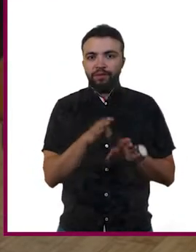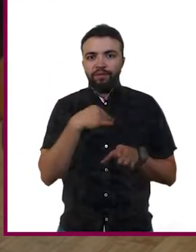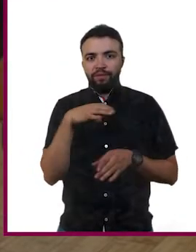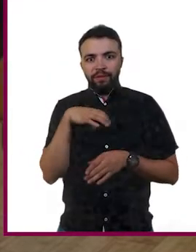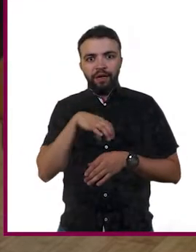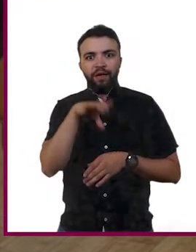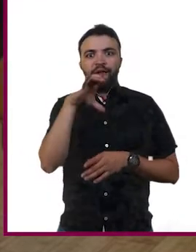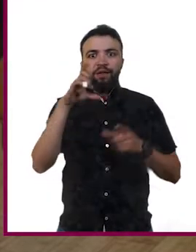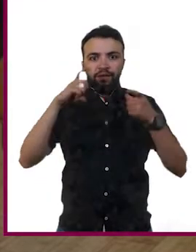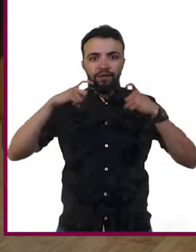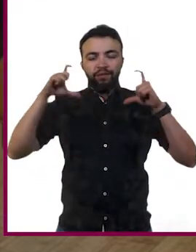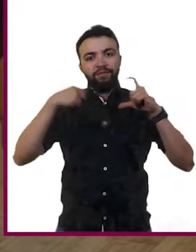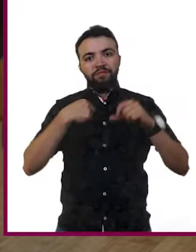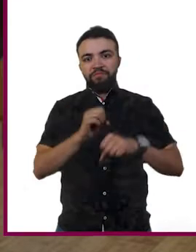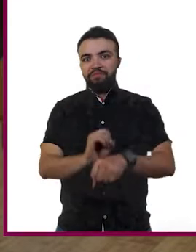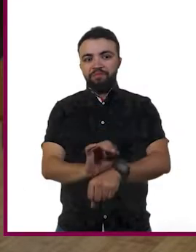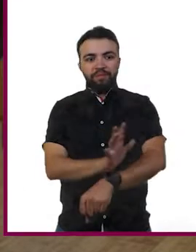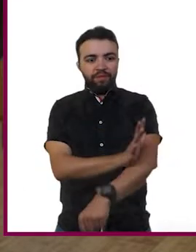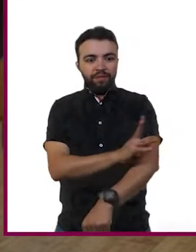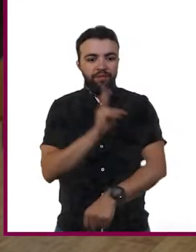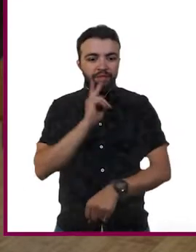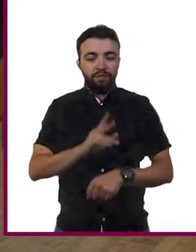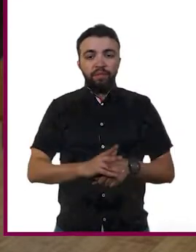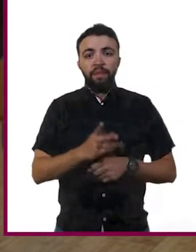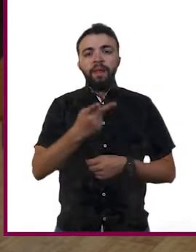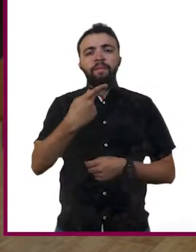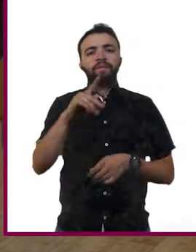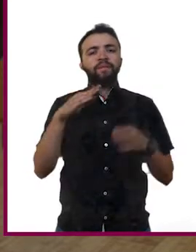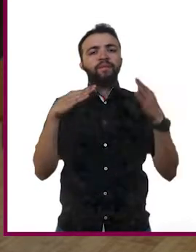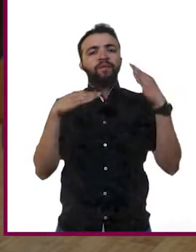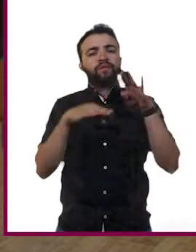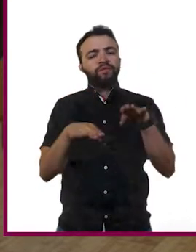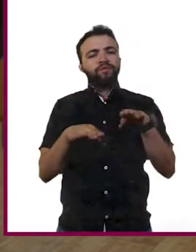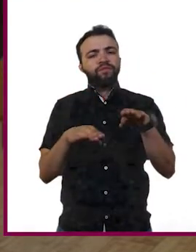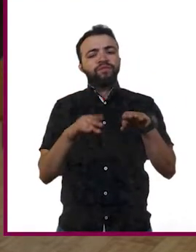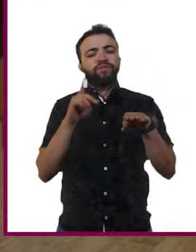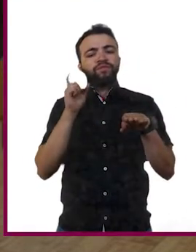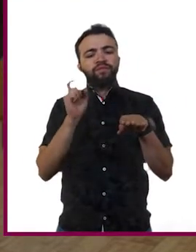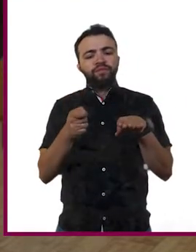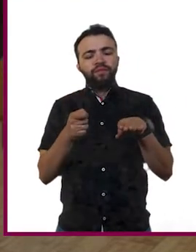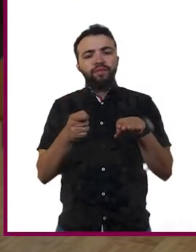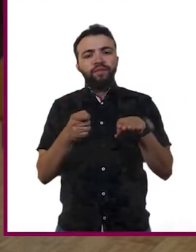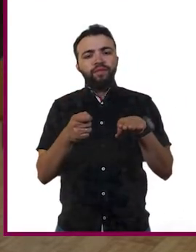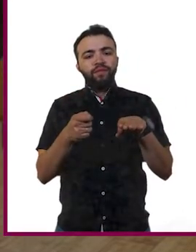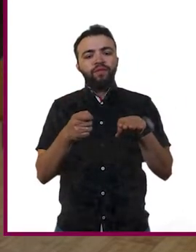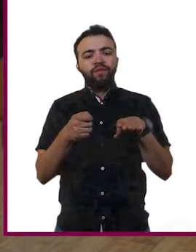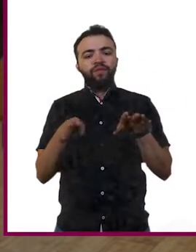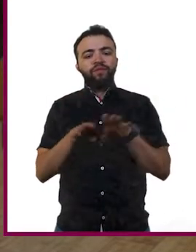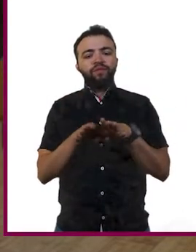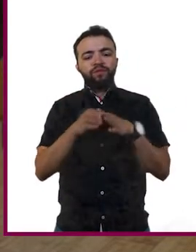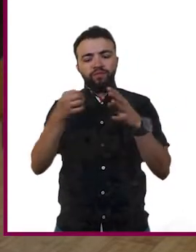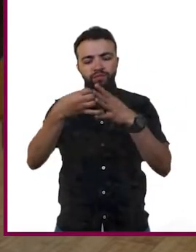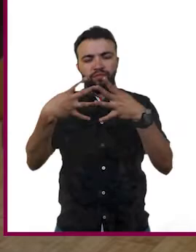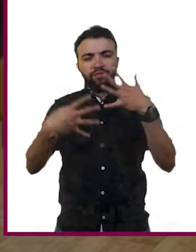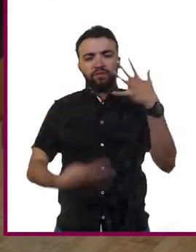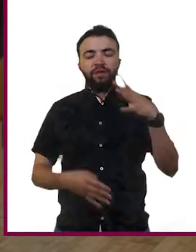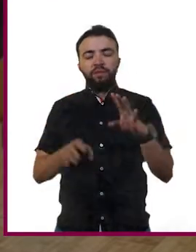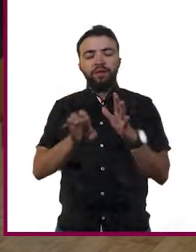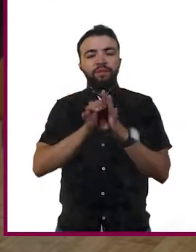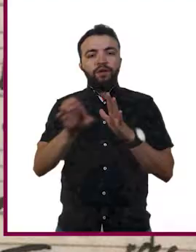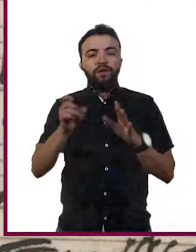¿no?, emocionante. Sí. Pero sobre todo el repertorio, digamos, es un o sea, en la música clásica